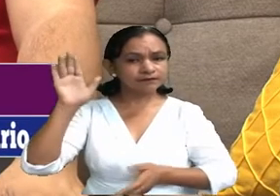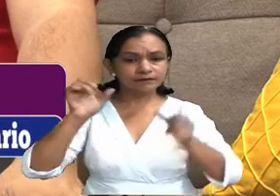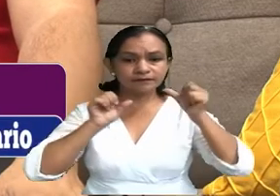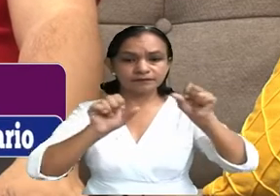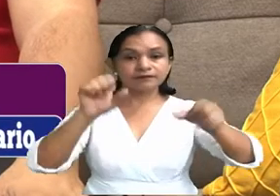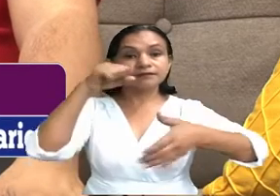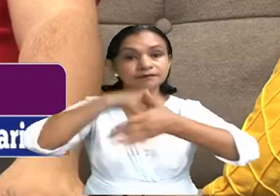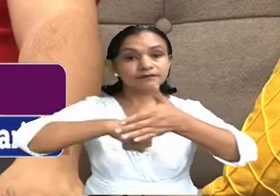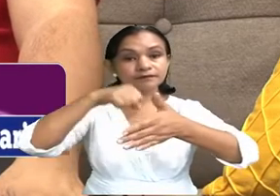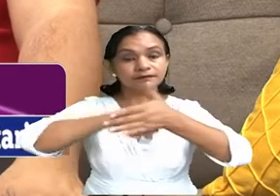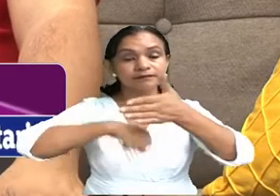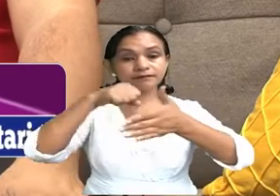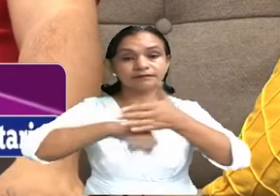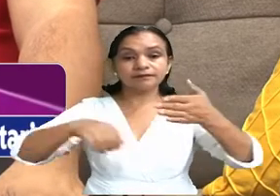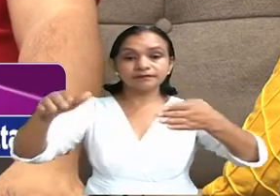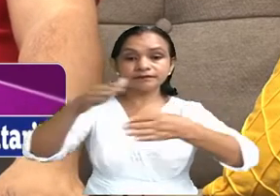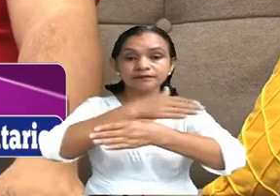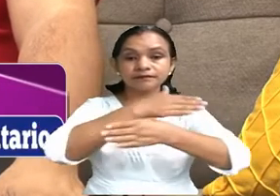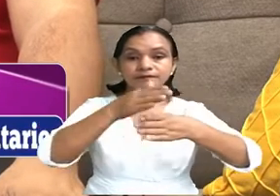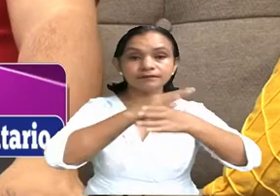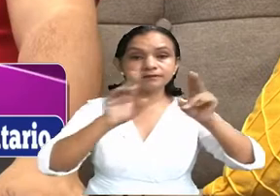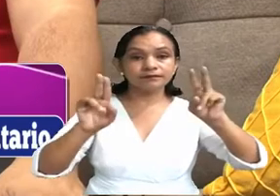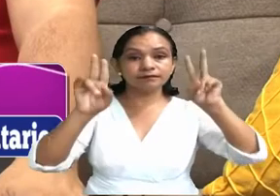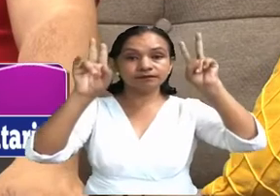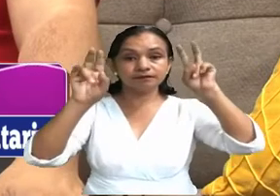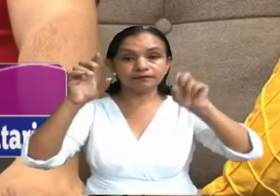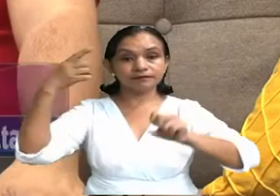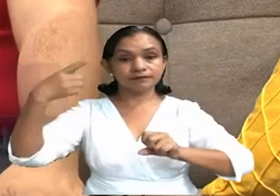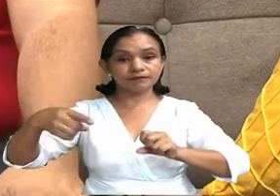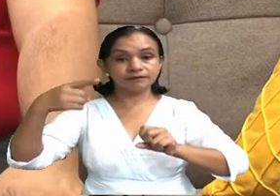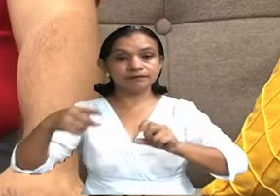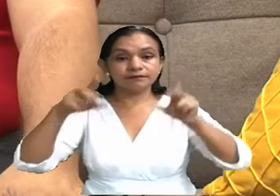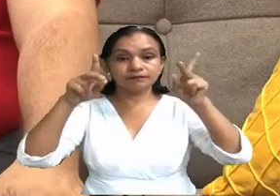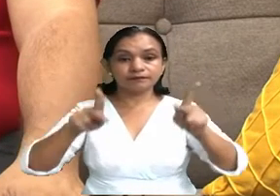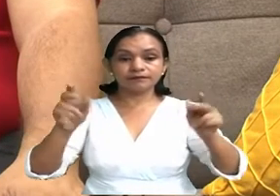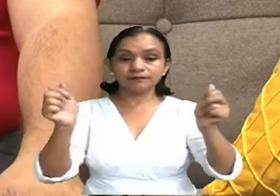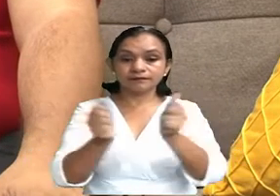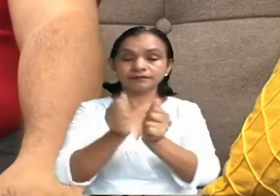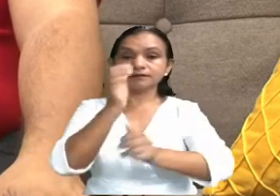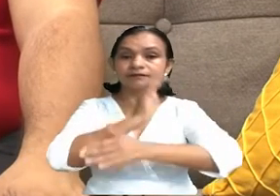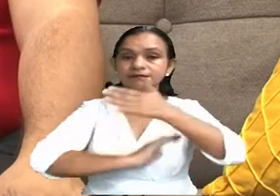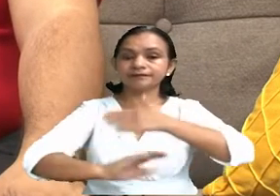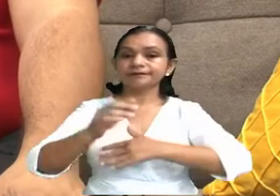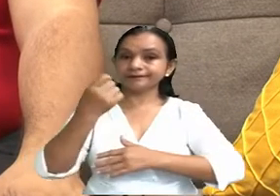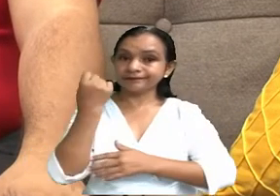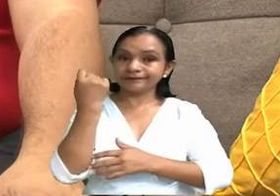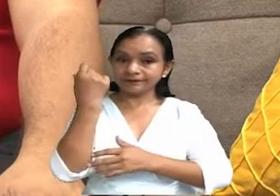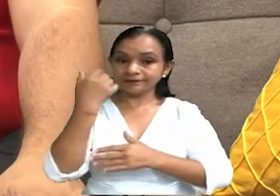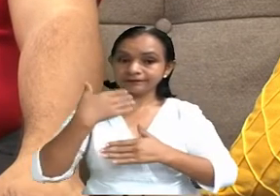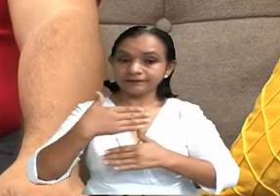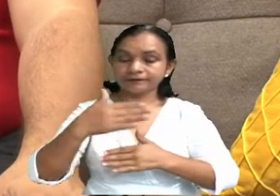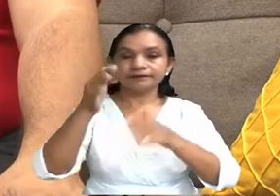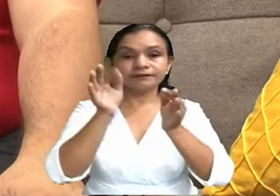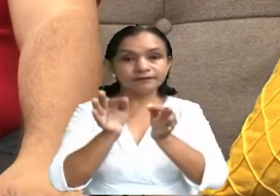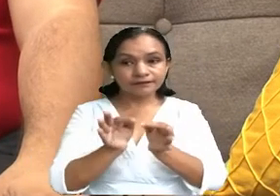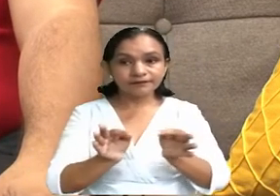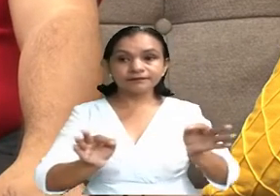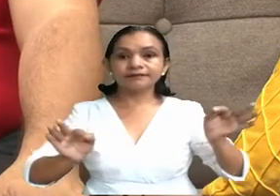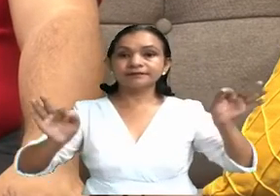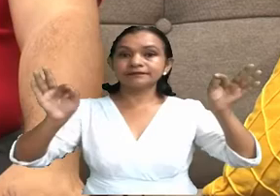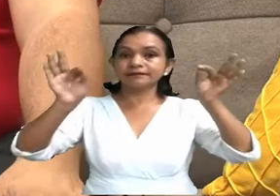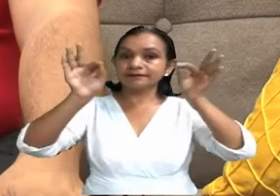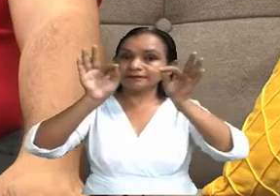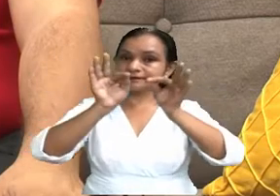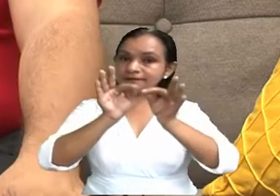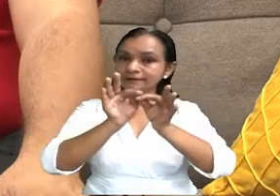desafíos en las áreas del derecho de las personas con discapacidad que aún están pendientes. Y esto es importante porque hay